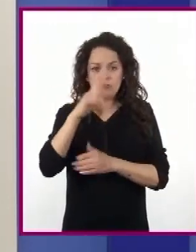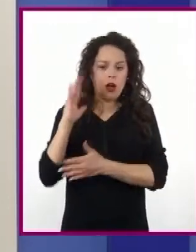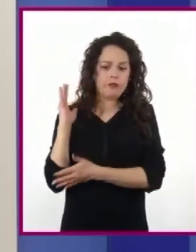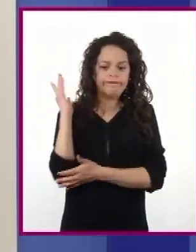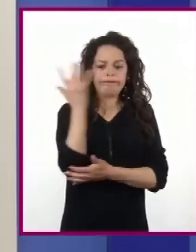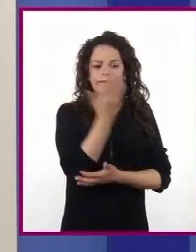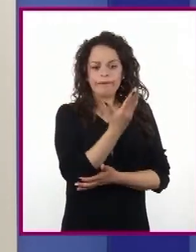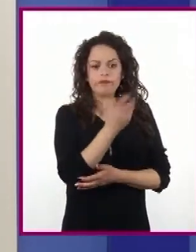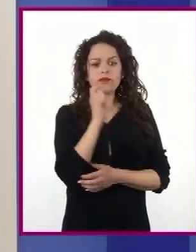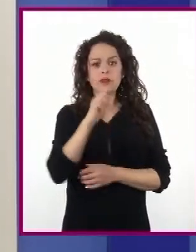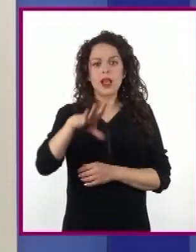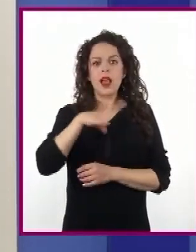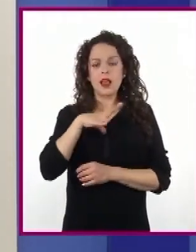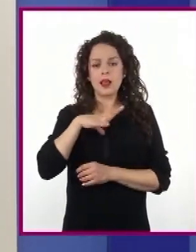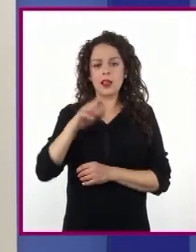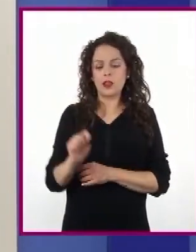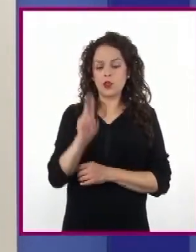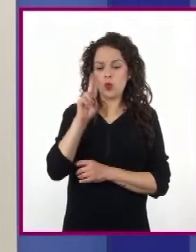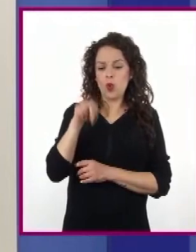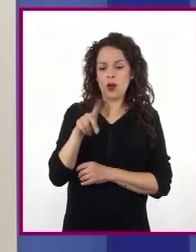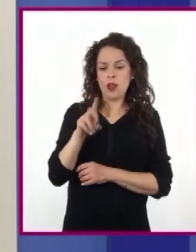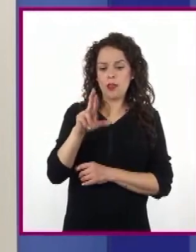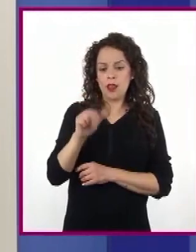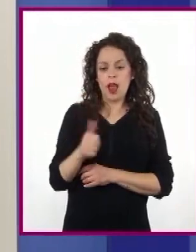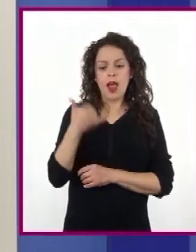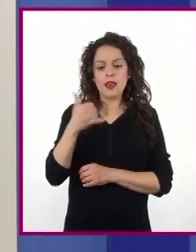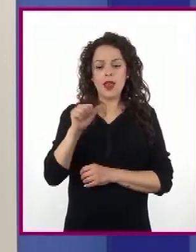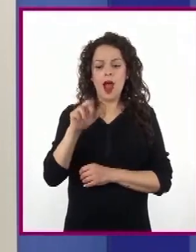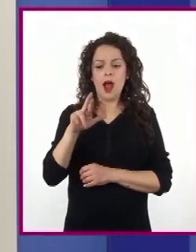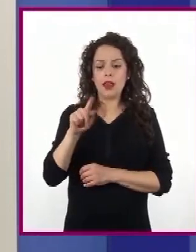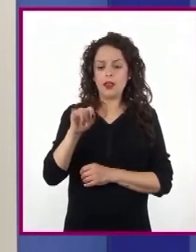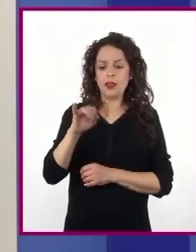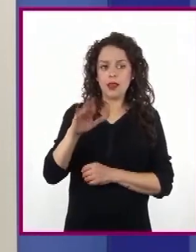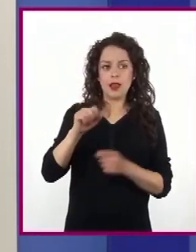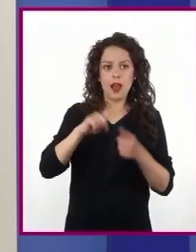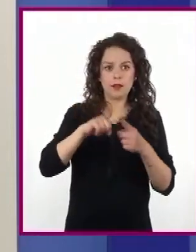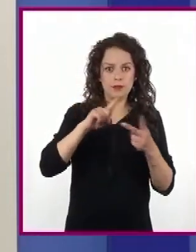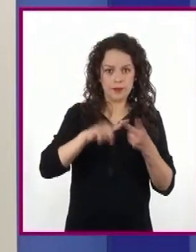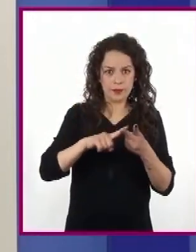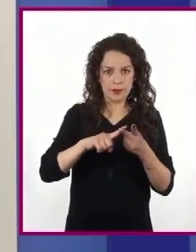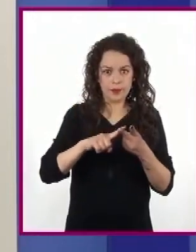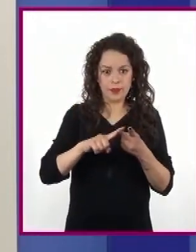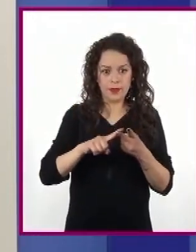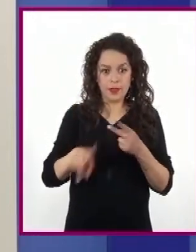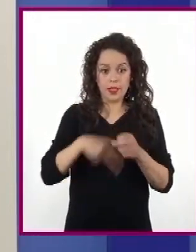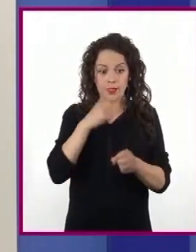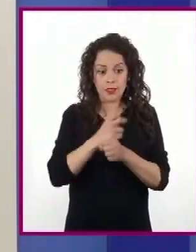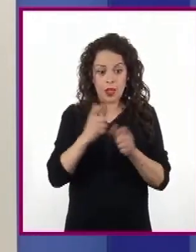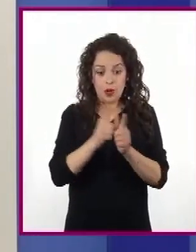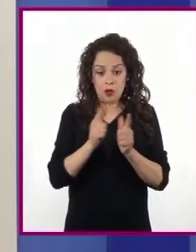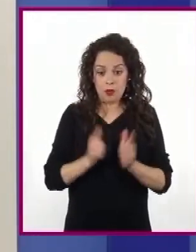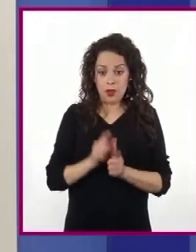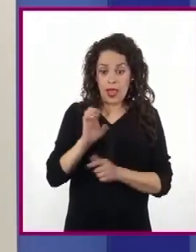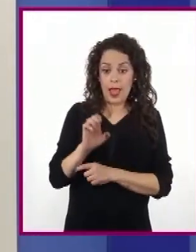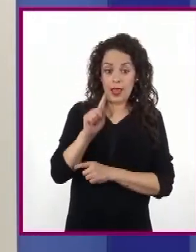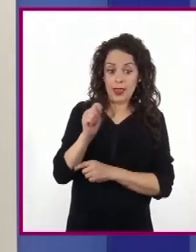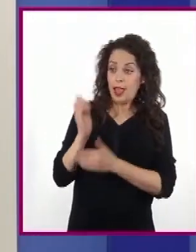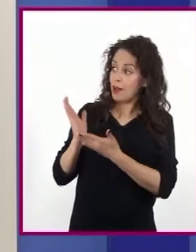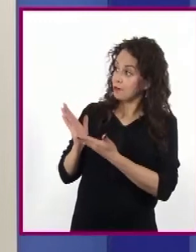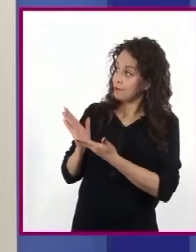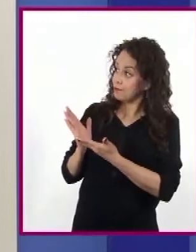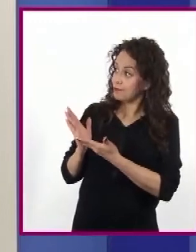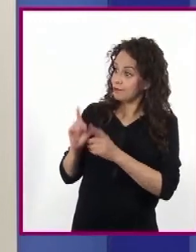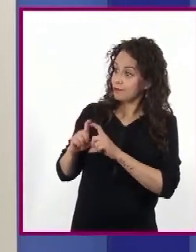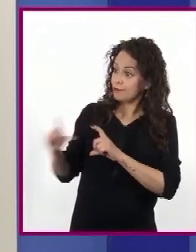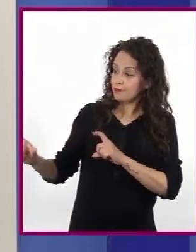está comprendida por tundra alpina y ártica. En el subgrupo ET, polar de tundra, el mes más